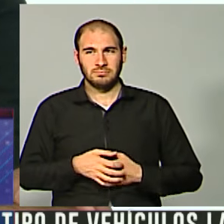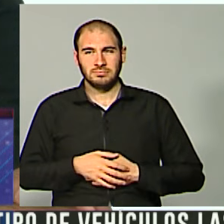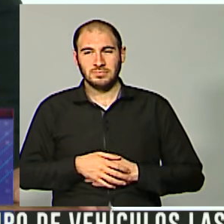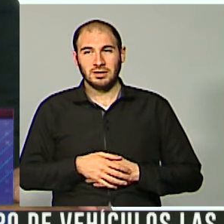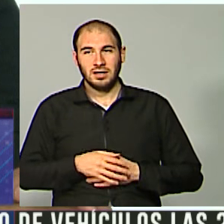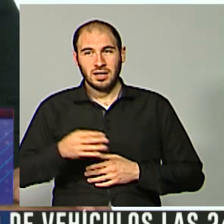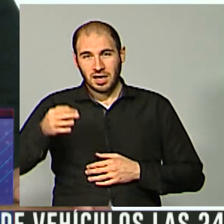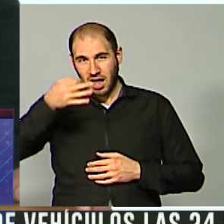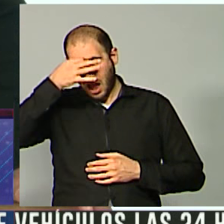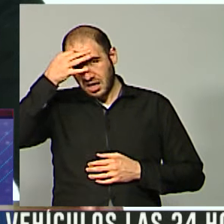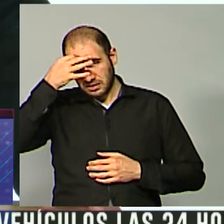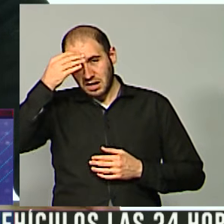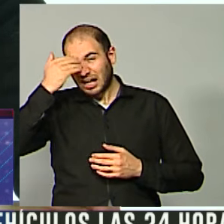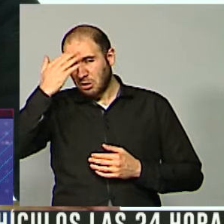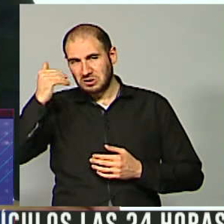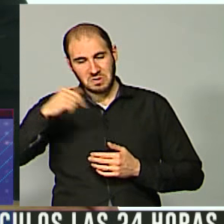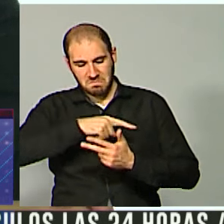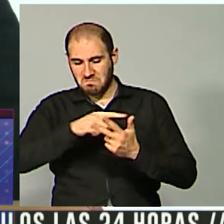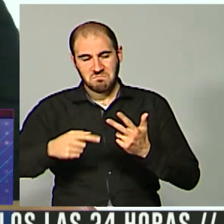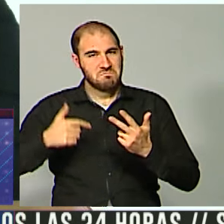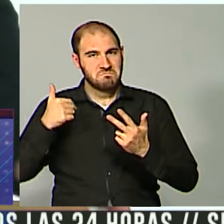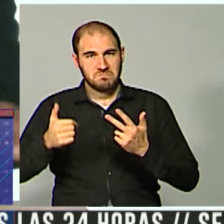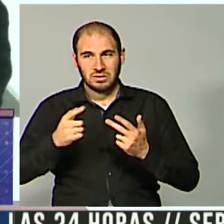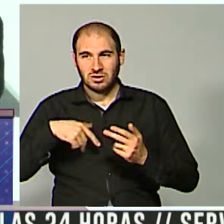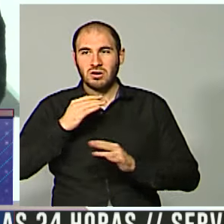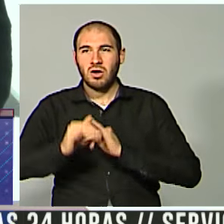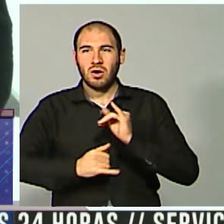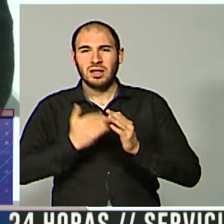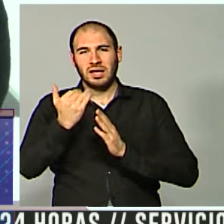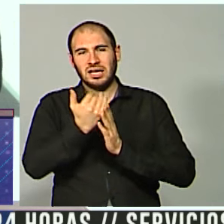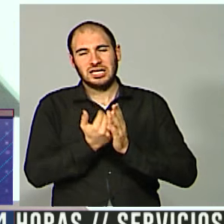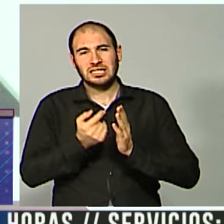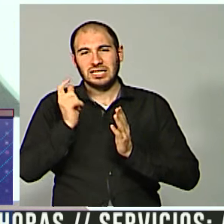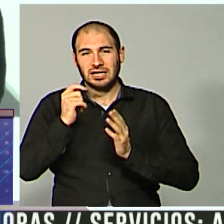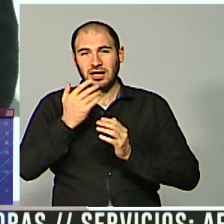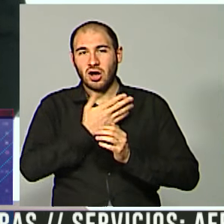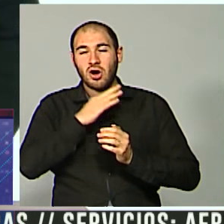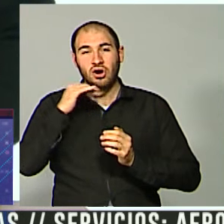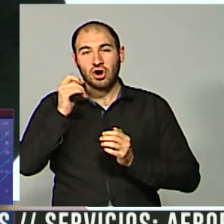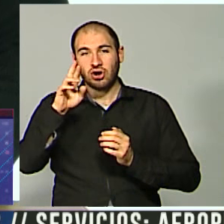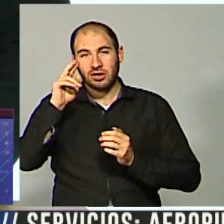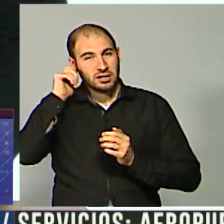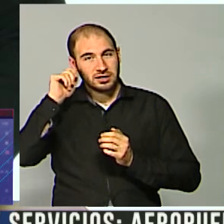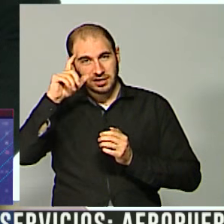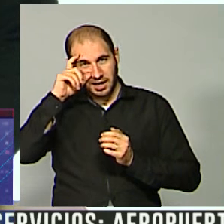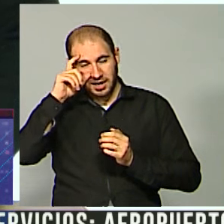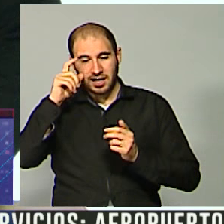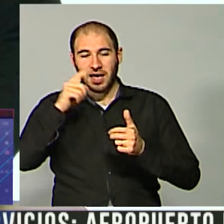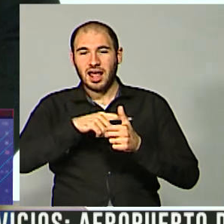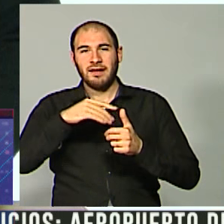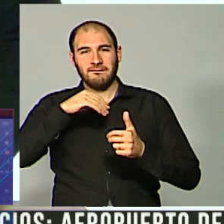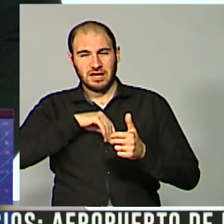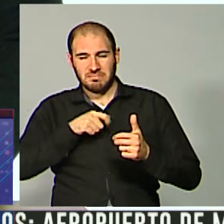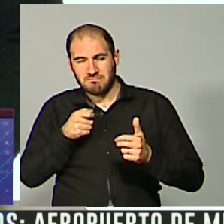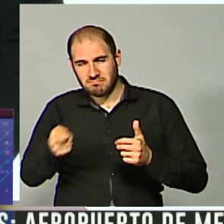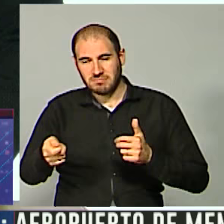gran actuación de los tres actores que ya vamos a puntualizar quiénes son, sobre todo Jorge Fornés, que es el hombre, el que hace de victimario